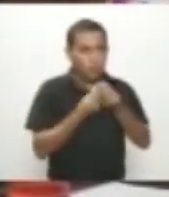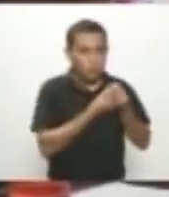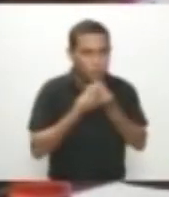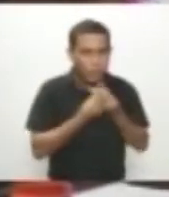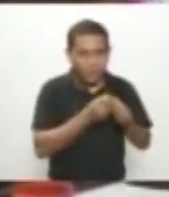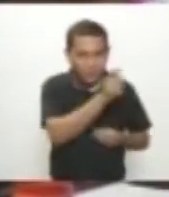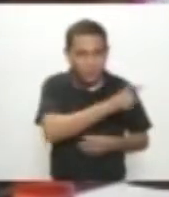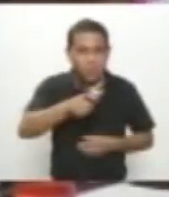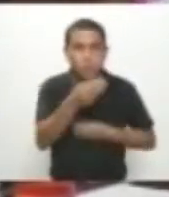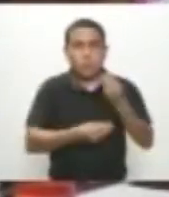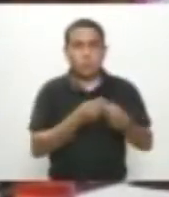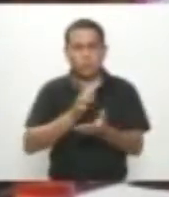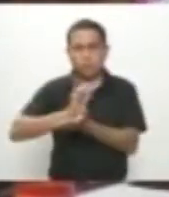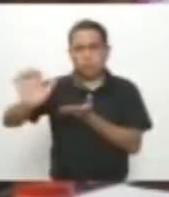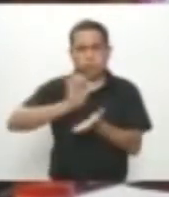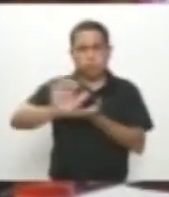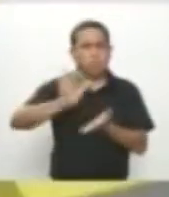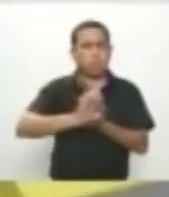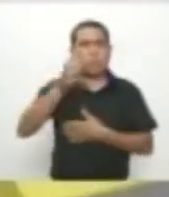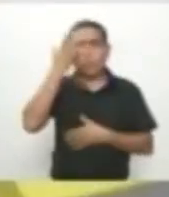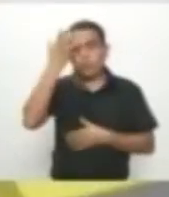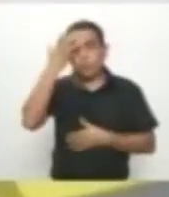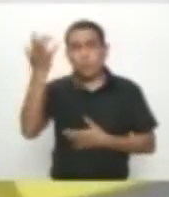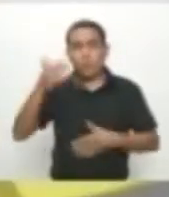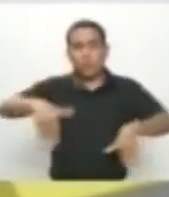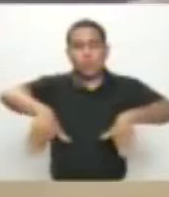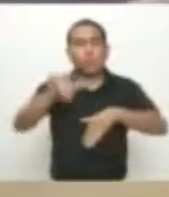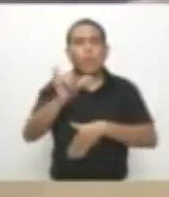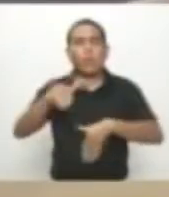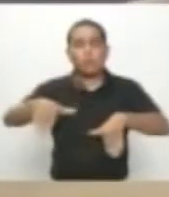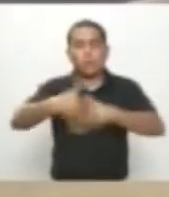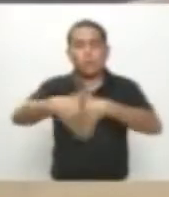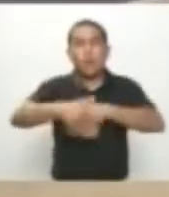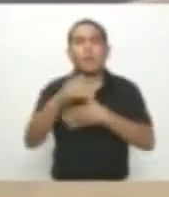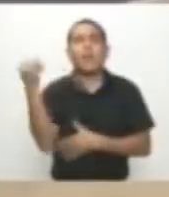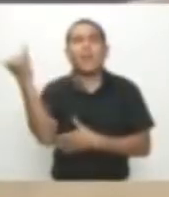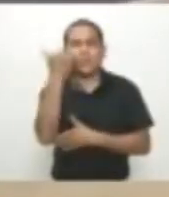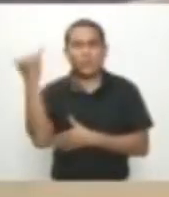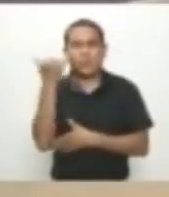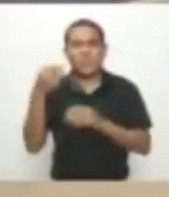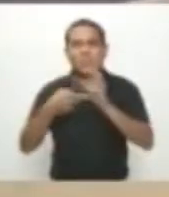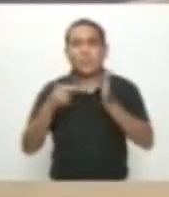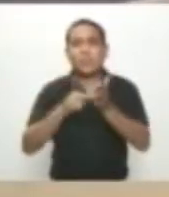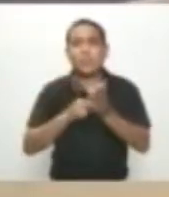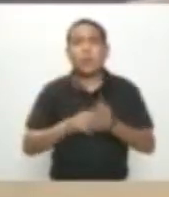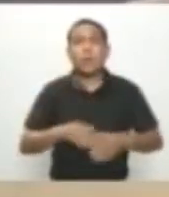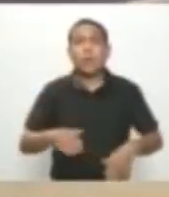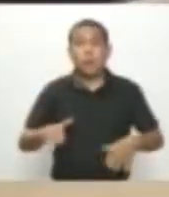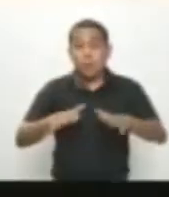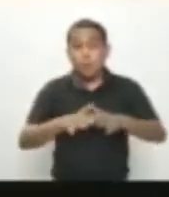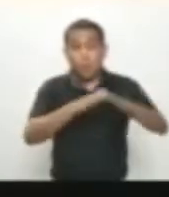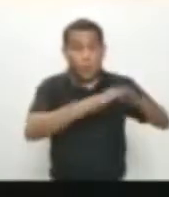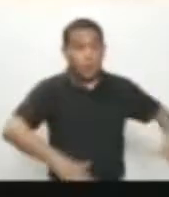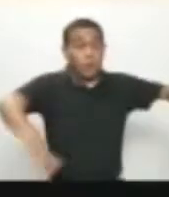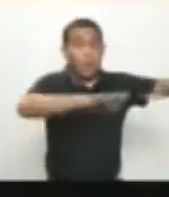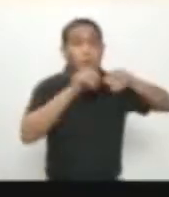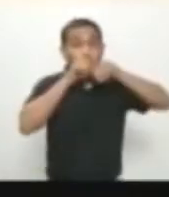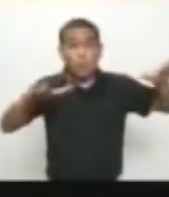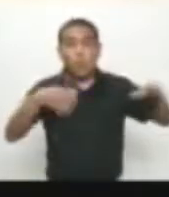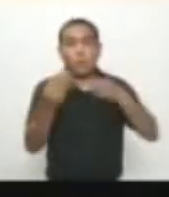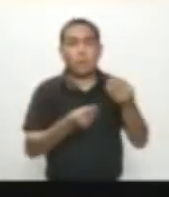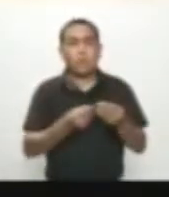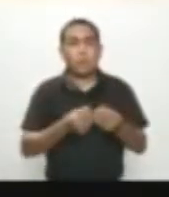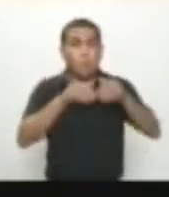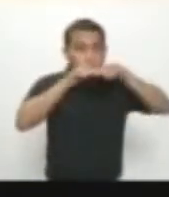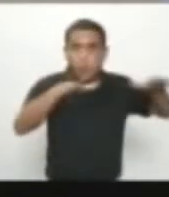de acuerdo de origen gubernamental denominado Las Calles Azules, que privatizaría el espacio público para el cobro de parqueo. Pero donde